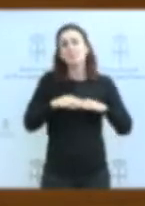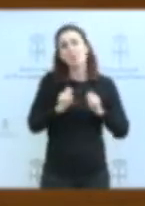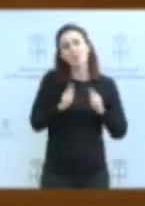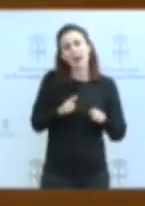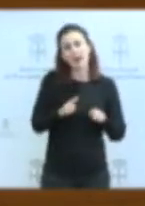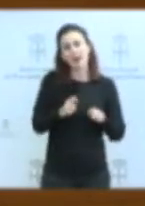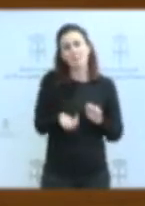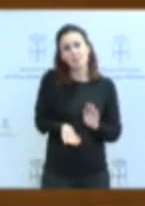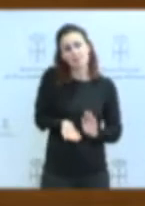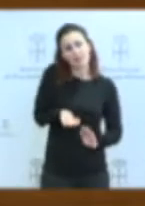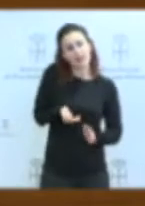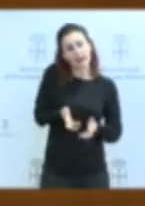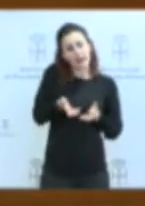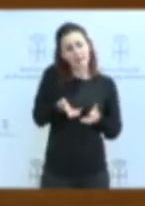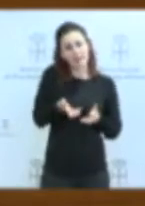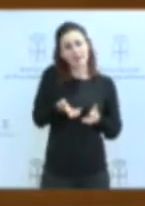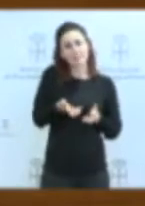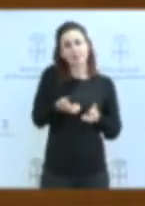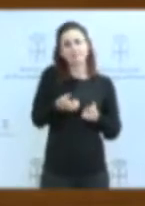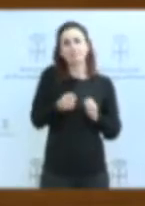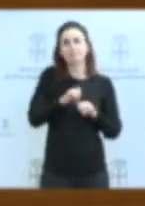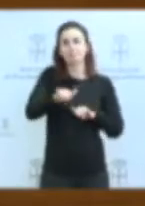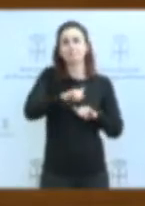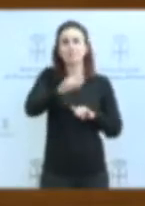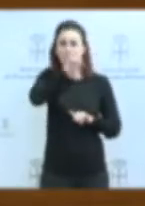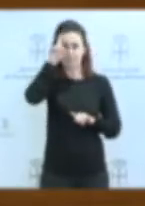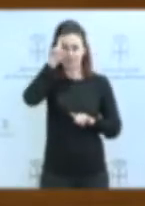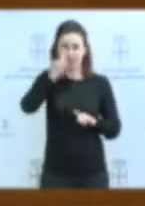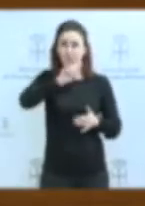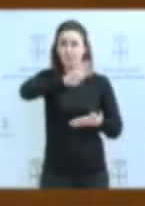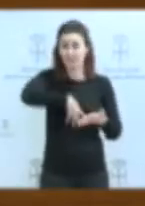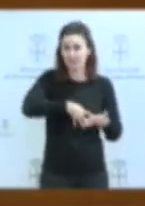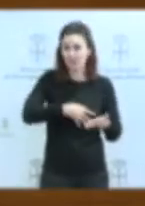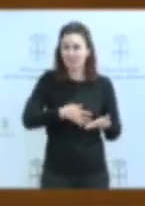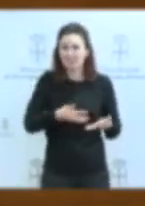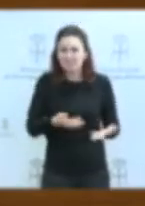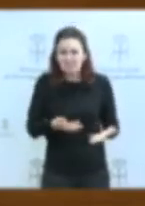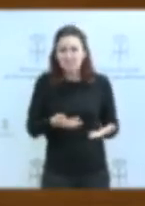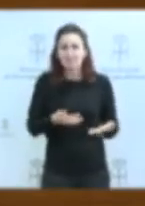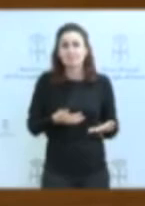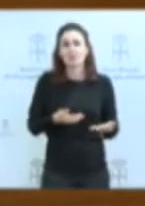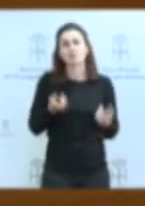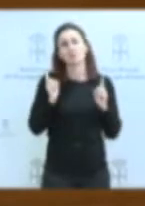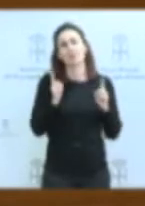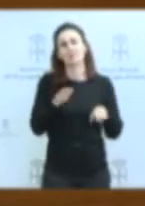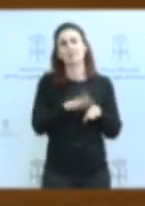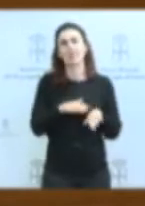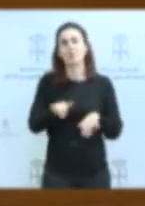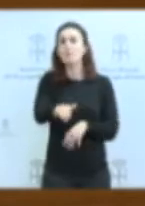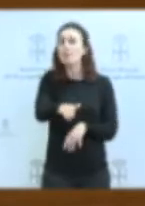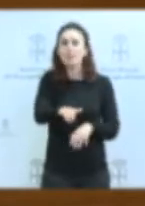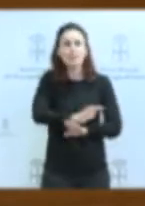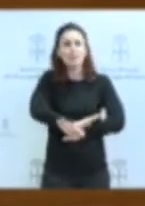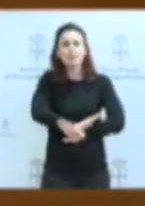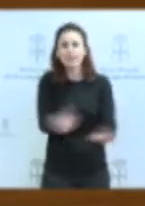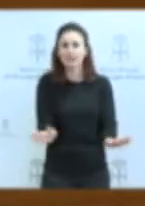Nosotros opinamos que las subvenciones a Madrid y Barcelona deberían ser exclusivamente para romper monopolios, que es lo que tenemos en la actualidad, y para